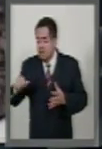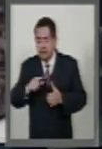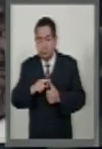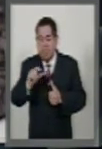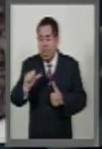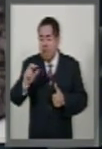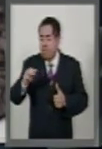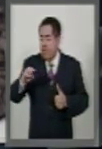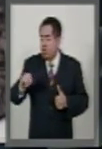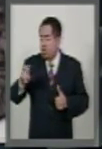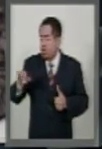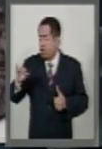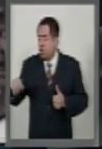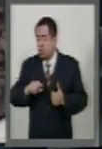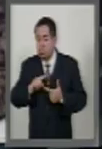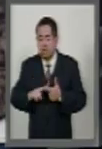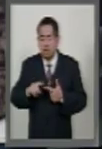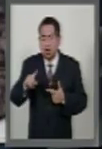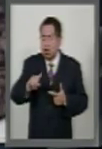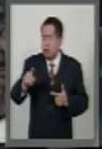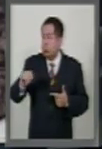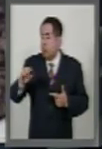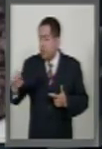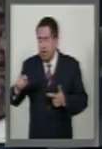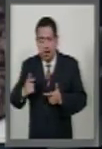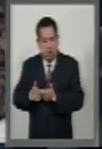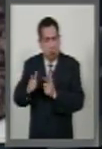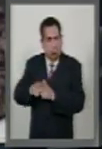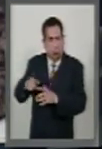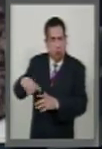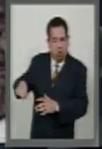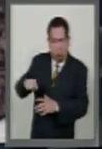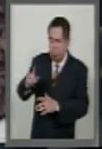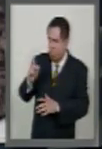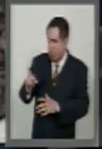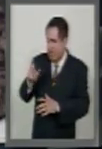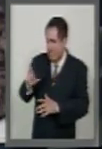Peter y Zoé Robledo Aburto, del Grupo Parlamentario del Partido de la Revolución Democrática.